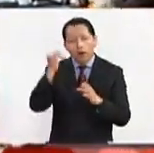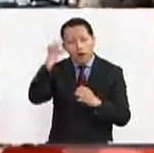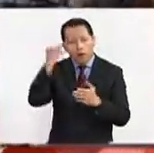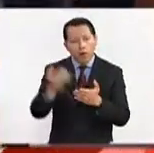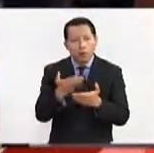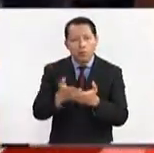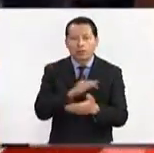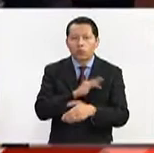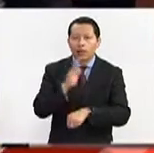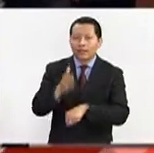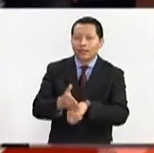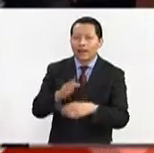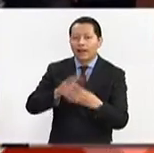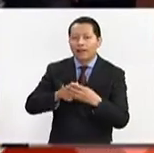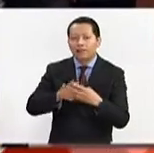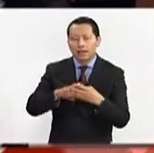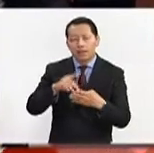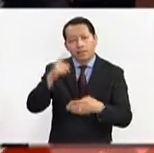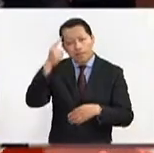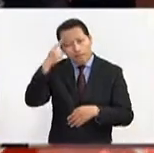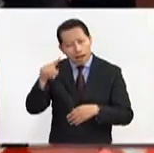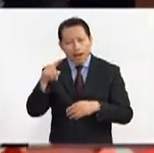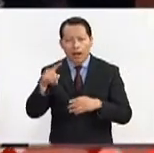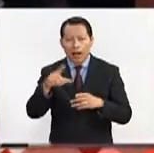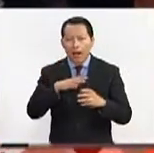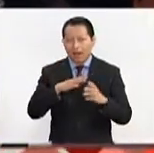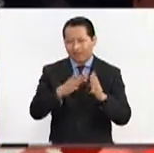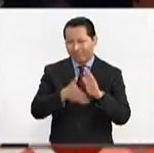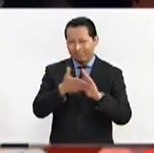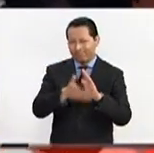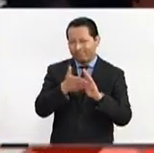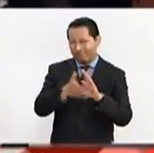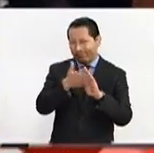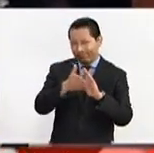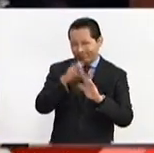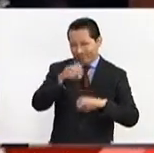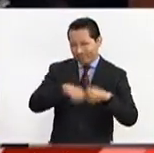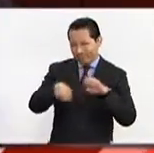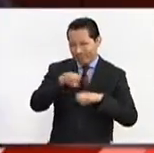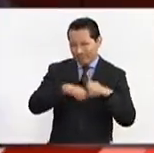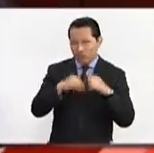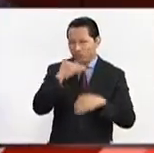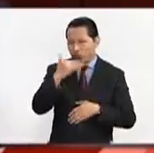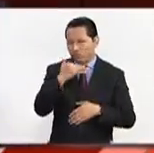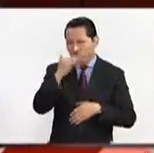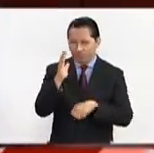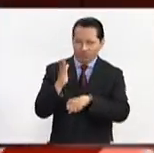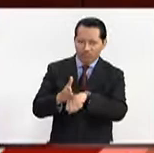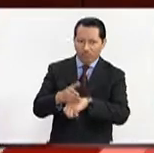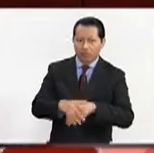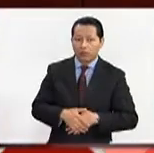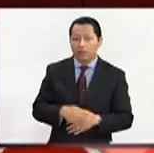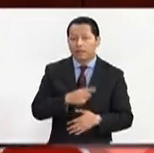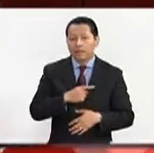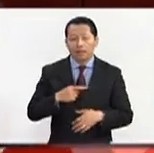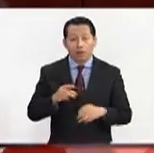para castigar con cárcel a las inmobiliarias corruptas. Lo que necesitamos es ponerle dientes